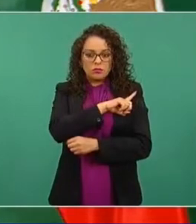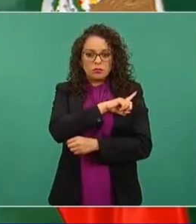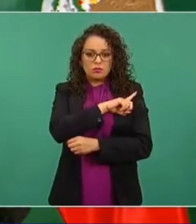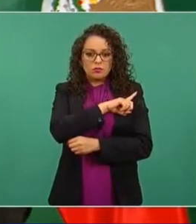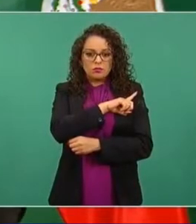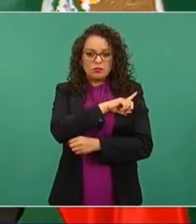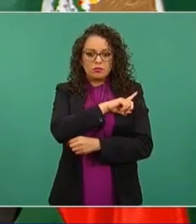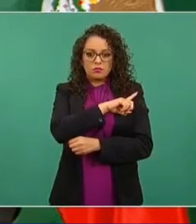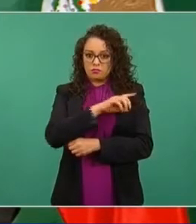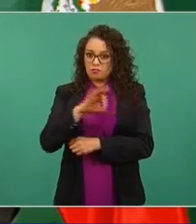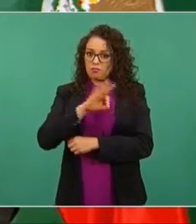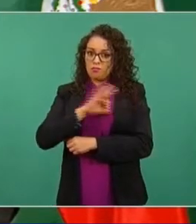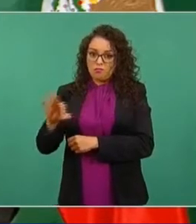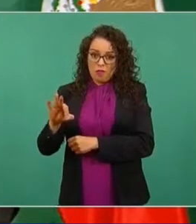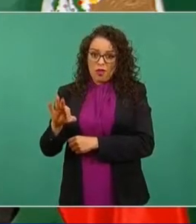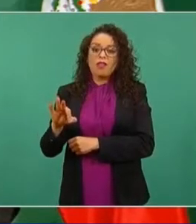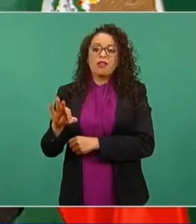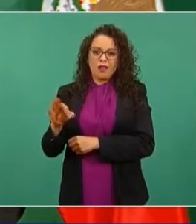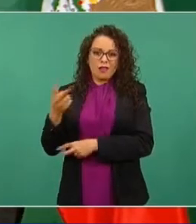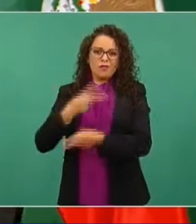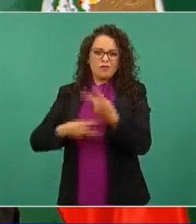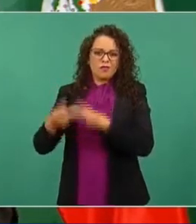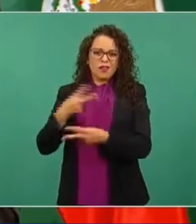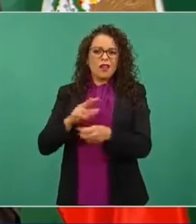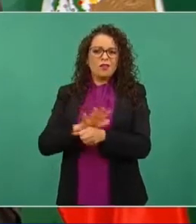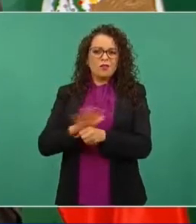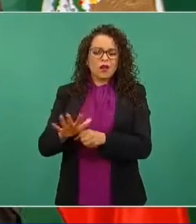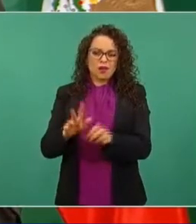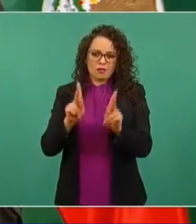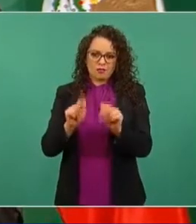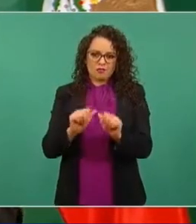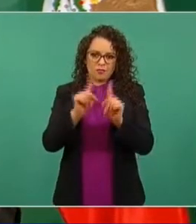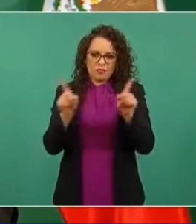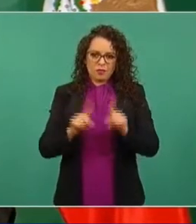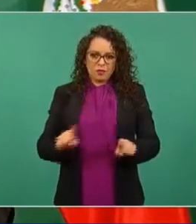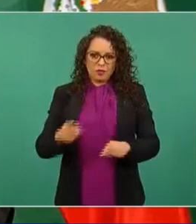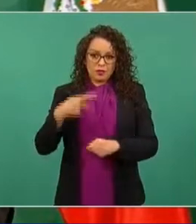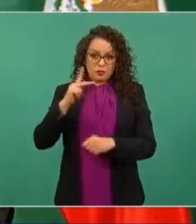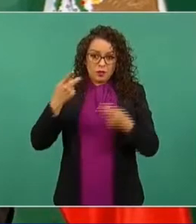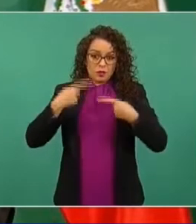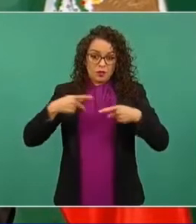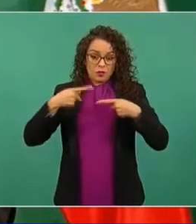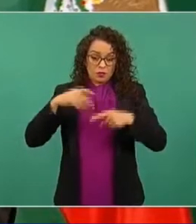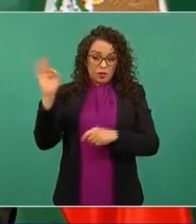se consigue la paz. Pero si se le da la espalda a la gente